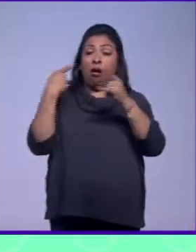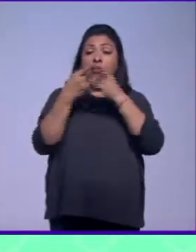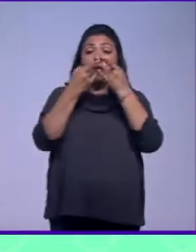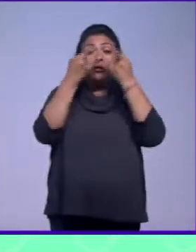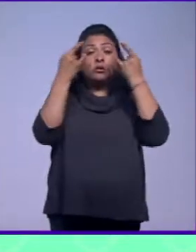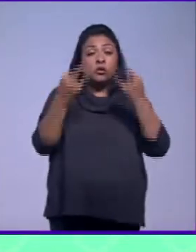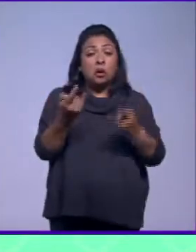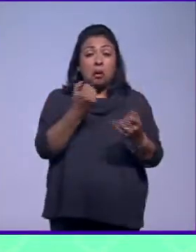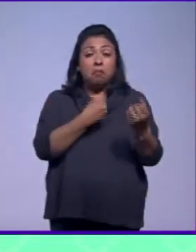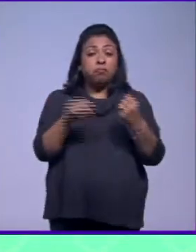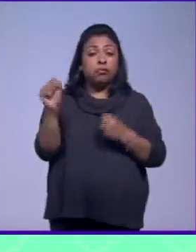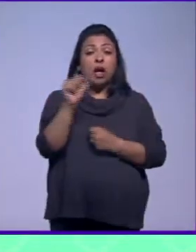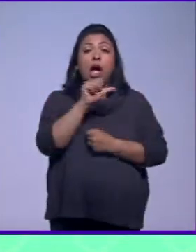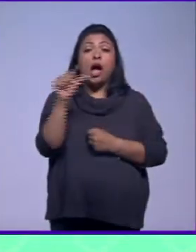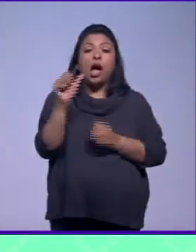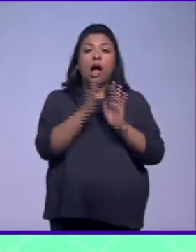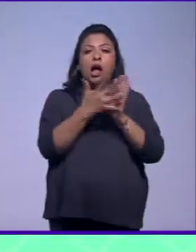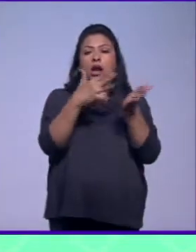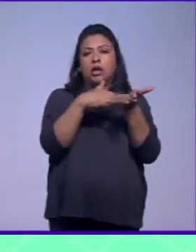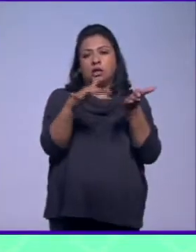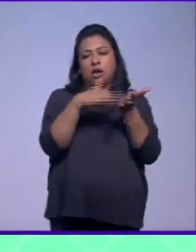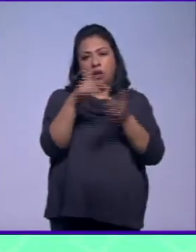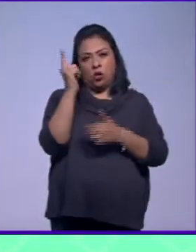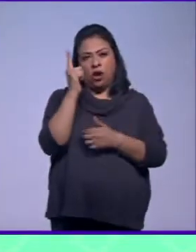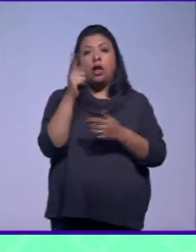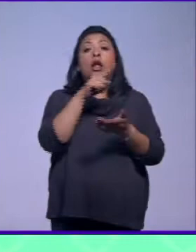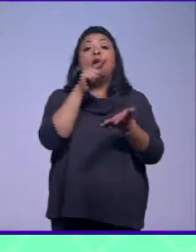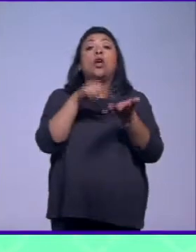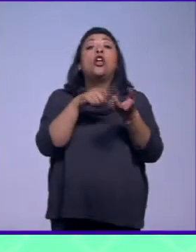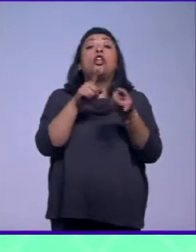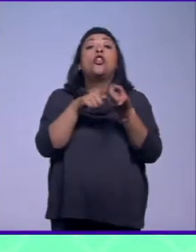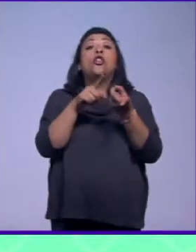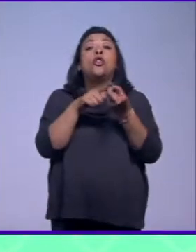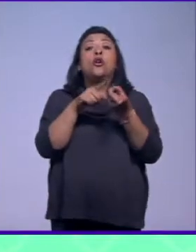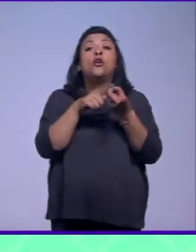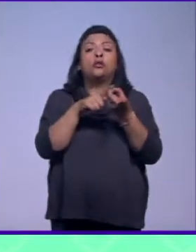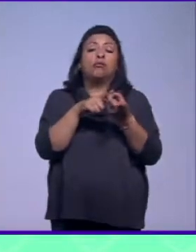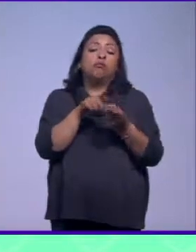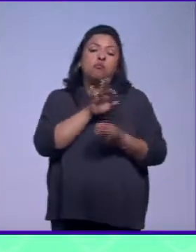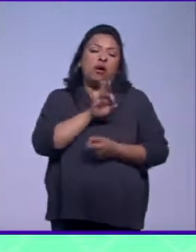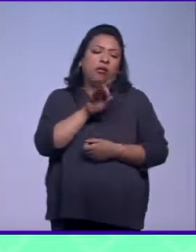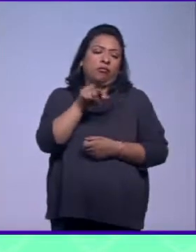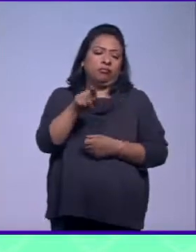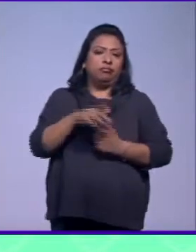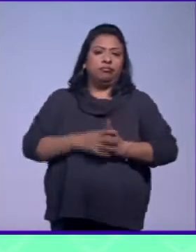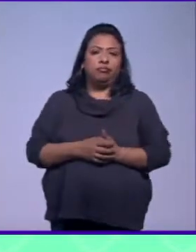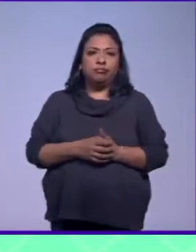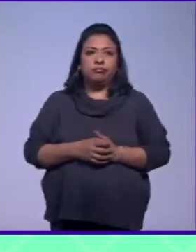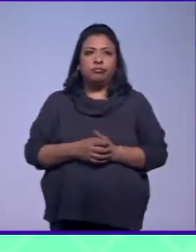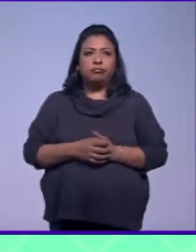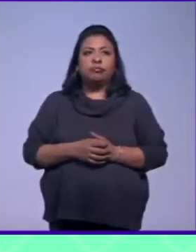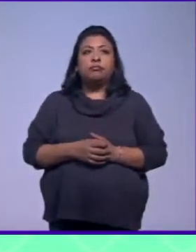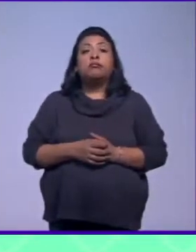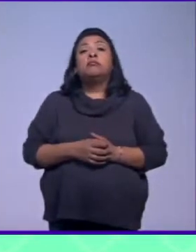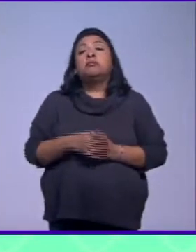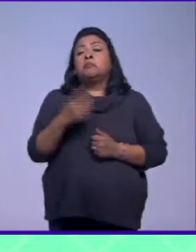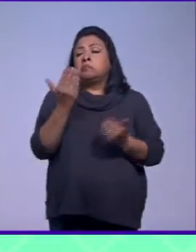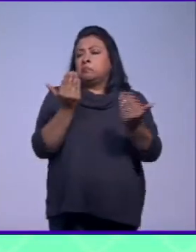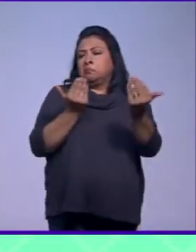ha tenido en el terreno de la literatura donde es imbatible y es que estaba